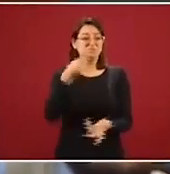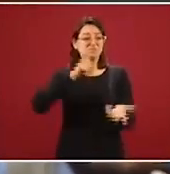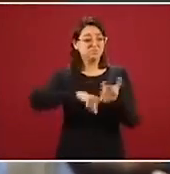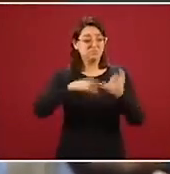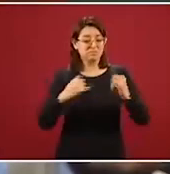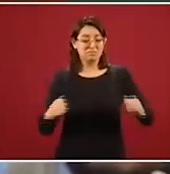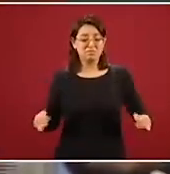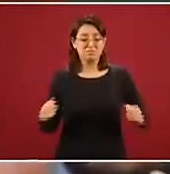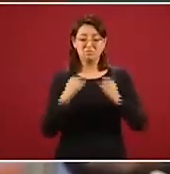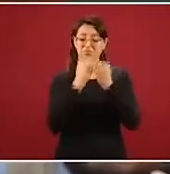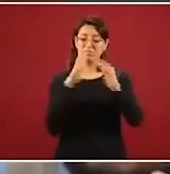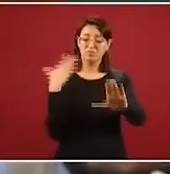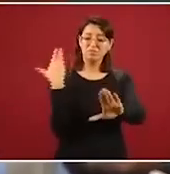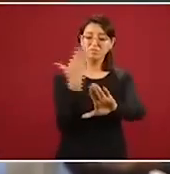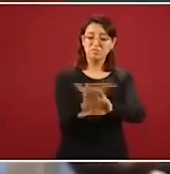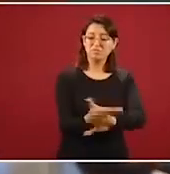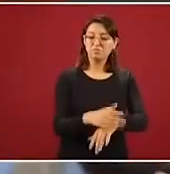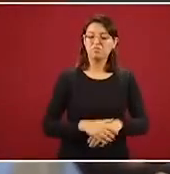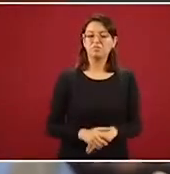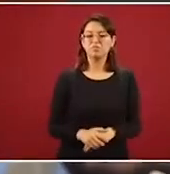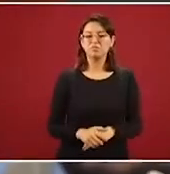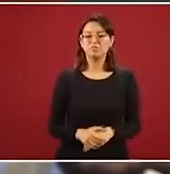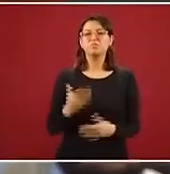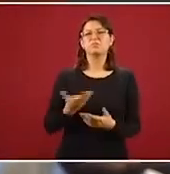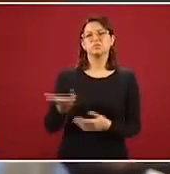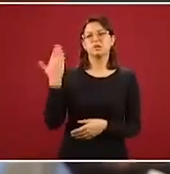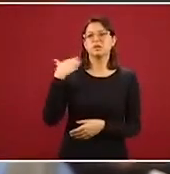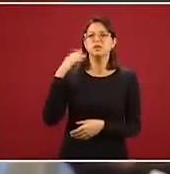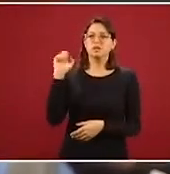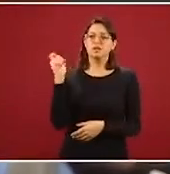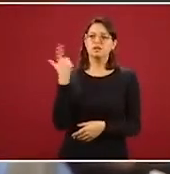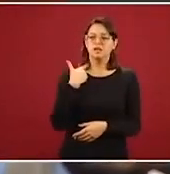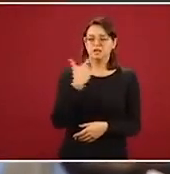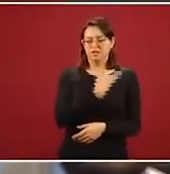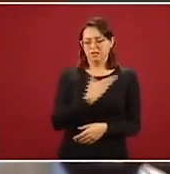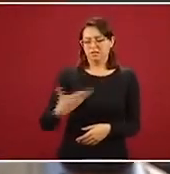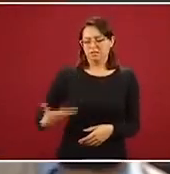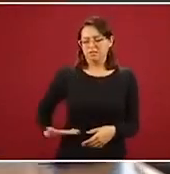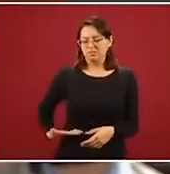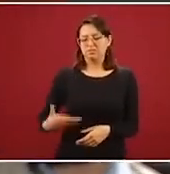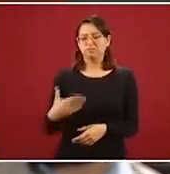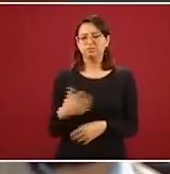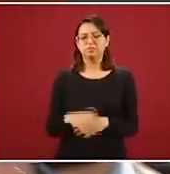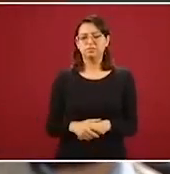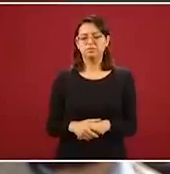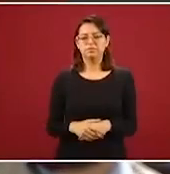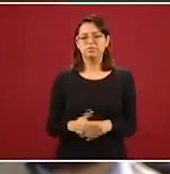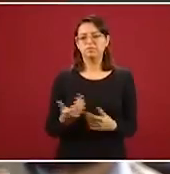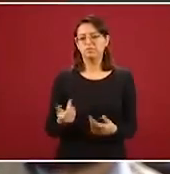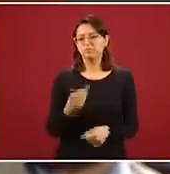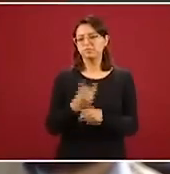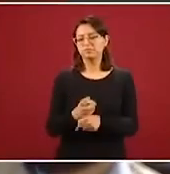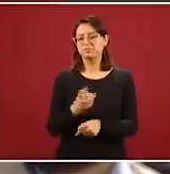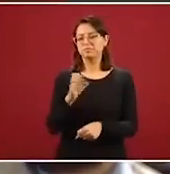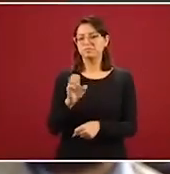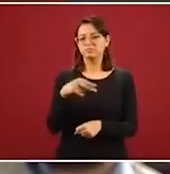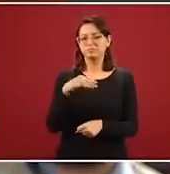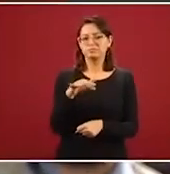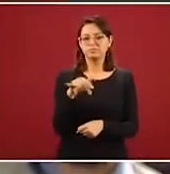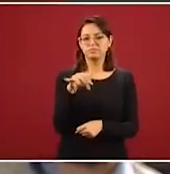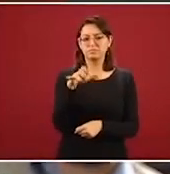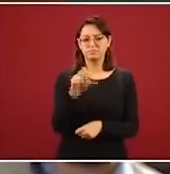instituto. El presidente de la República instruyó al subsecretario Encinas para que se atendiera este tema y se le